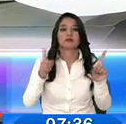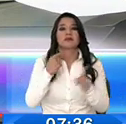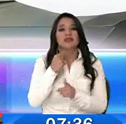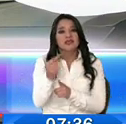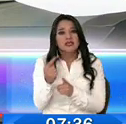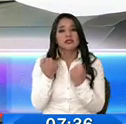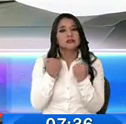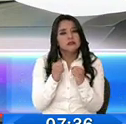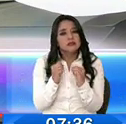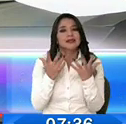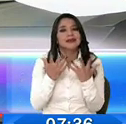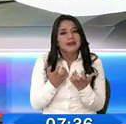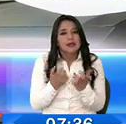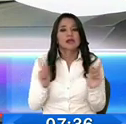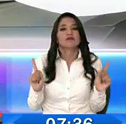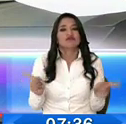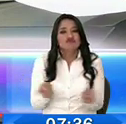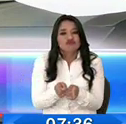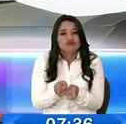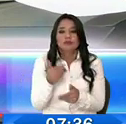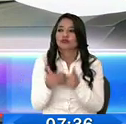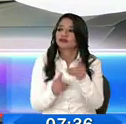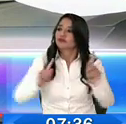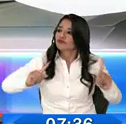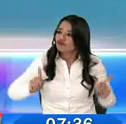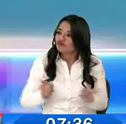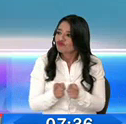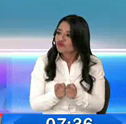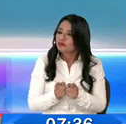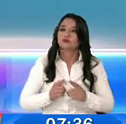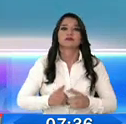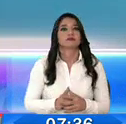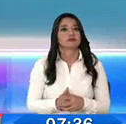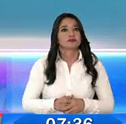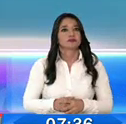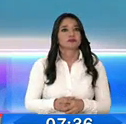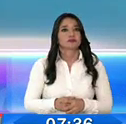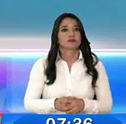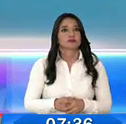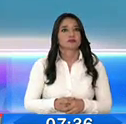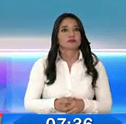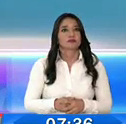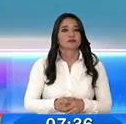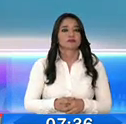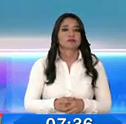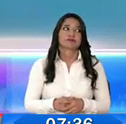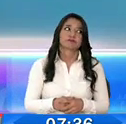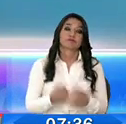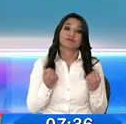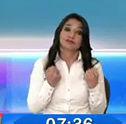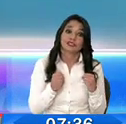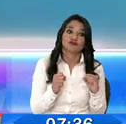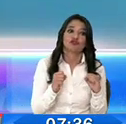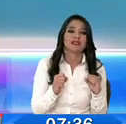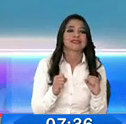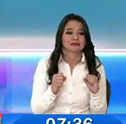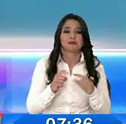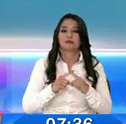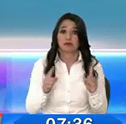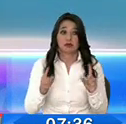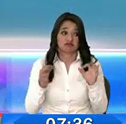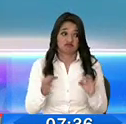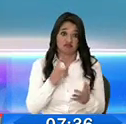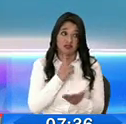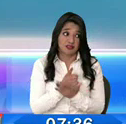empeñado en la simplificación de procesos y bueno eso yo creo que el empeño a la realidad está bastante lejos